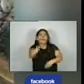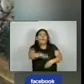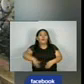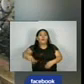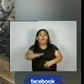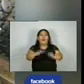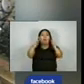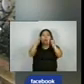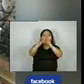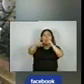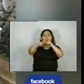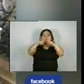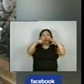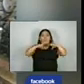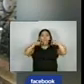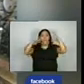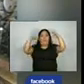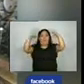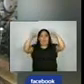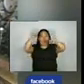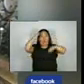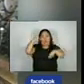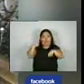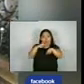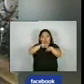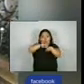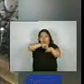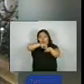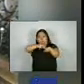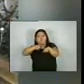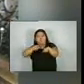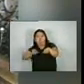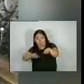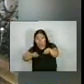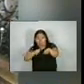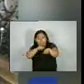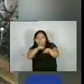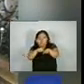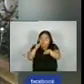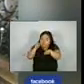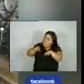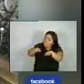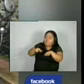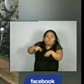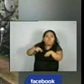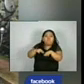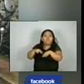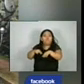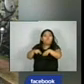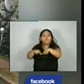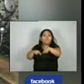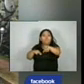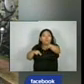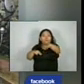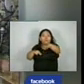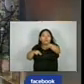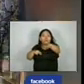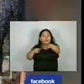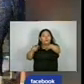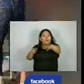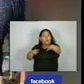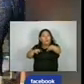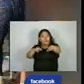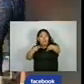Guadalupe, en Antiguo Cuscatlán. La joven cayó de la unidad y Mejía, en lugar de ayudarla, continuó la marcha y se dio a la fuga.